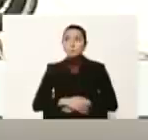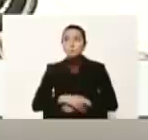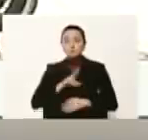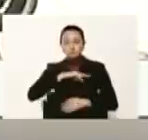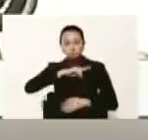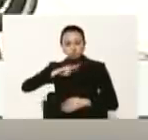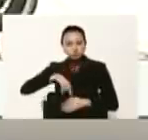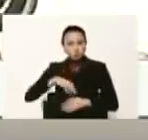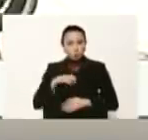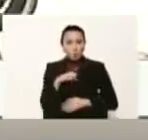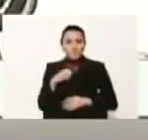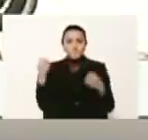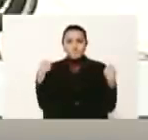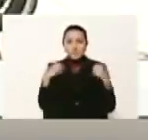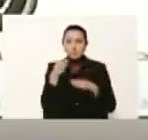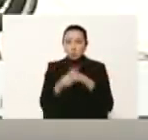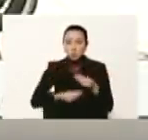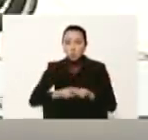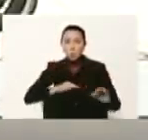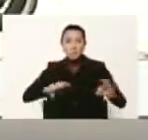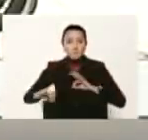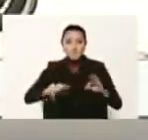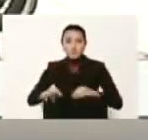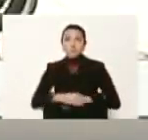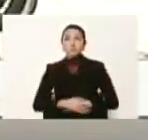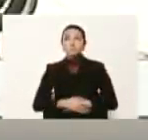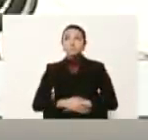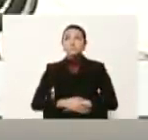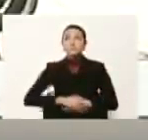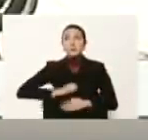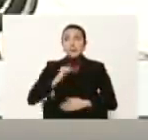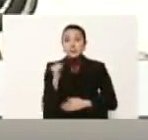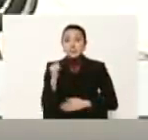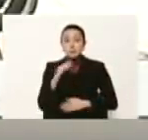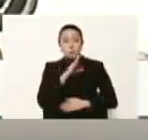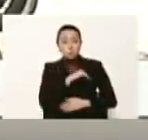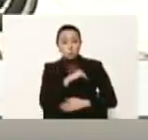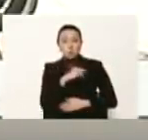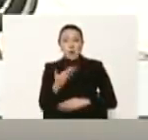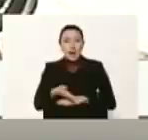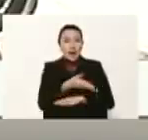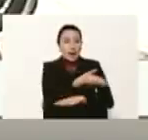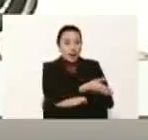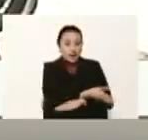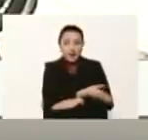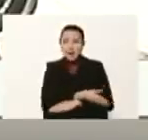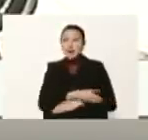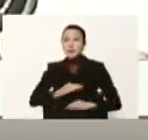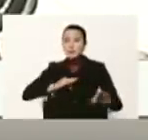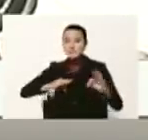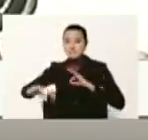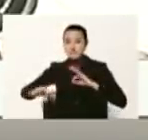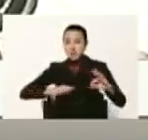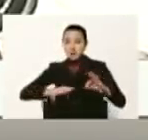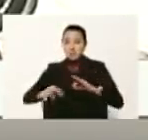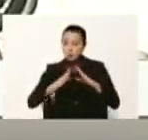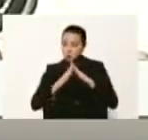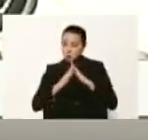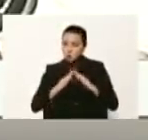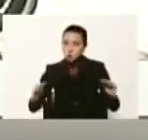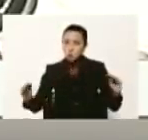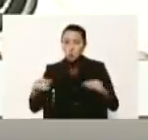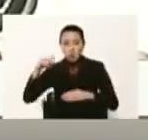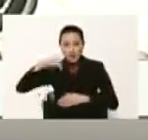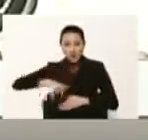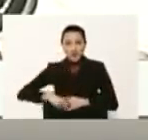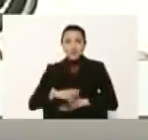estábamos preparados con inteligencia previa, con todo nuestro, inteligencia del